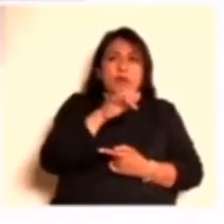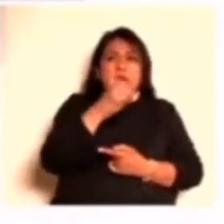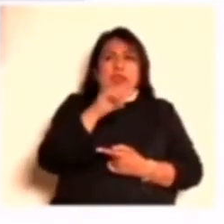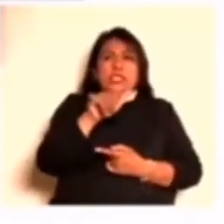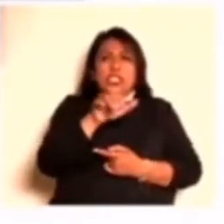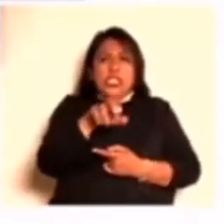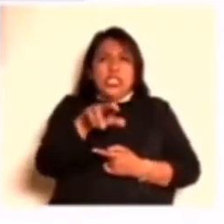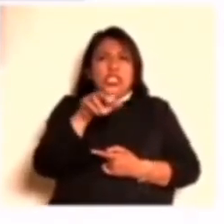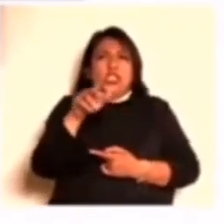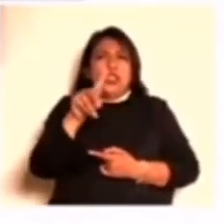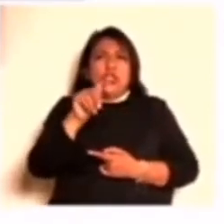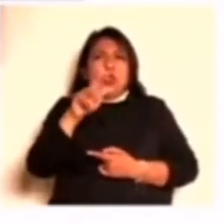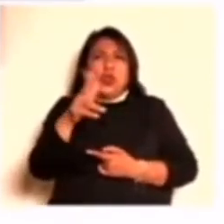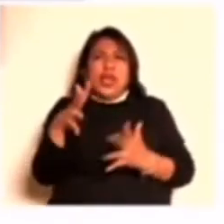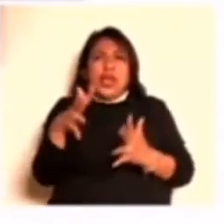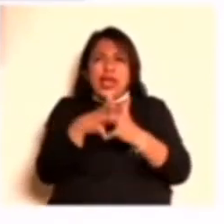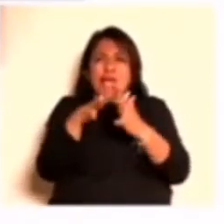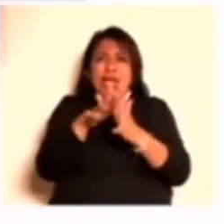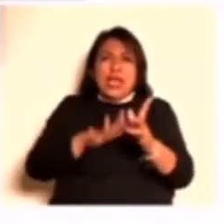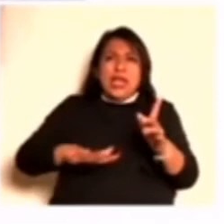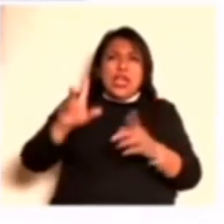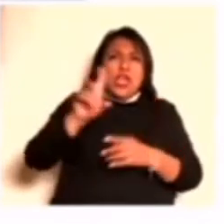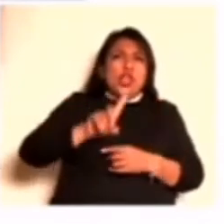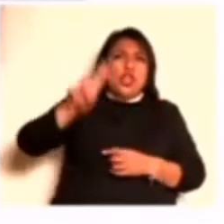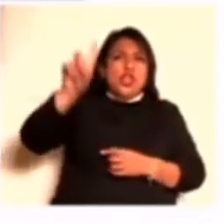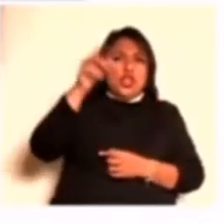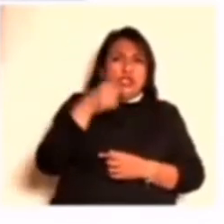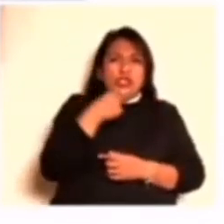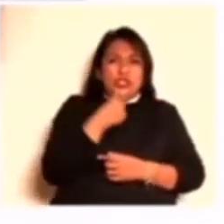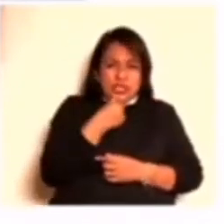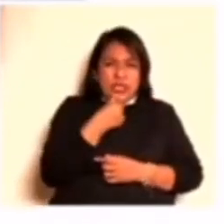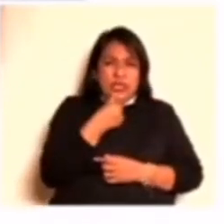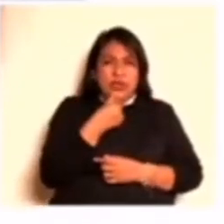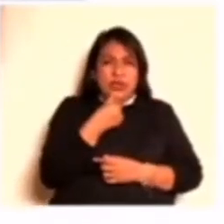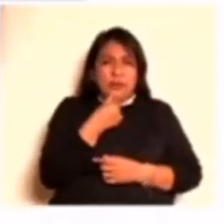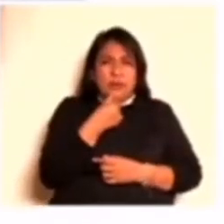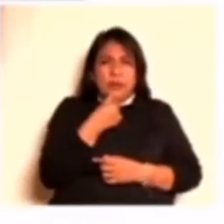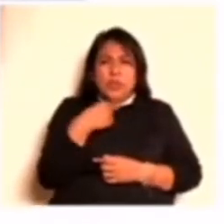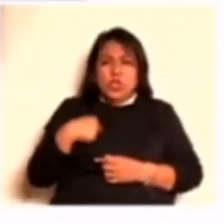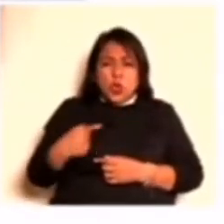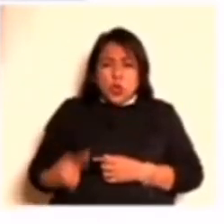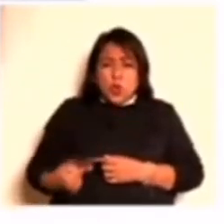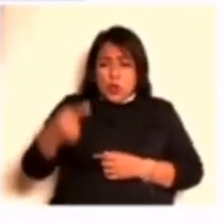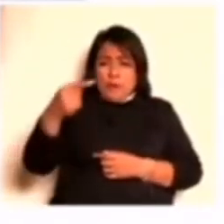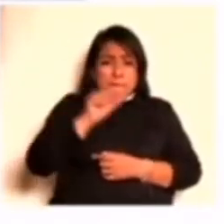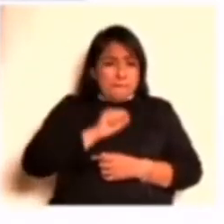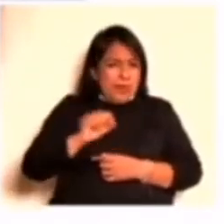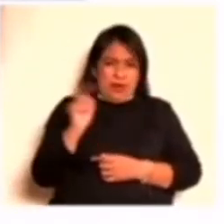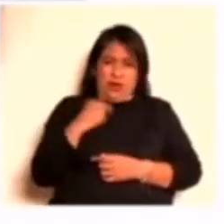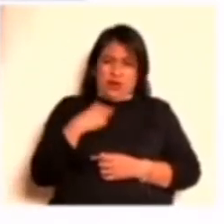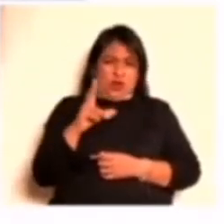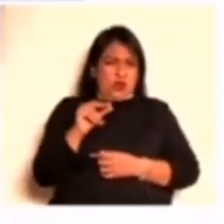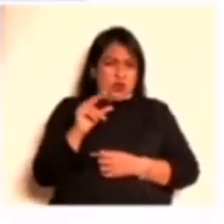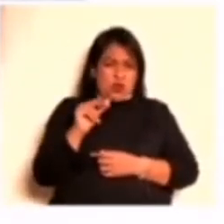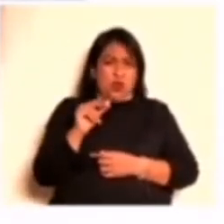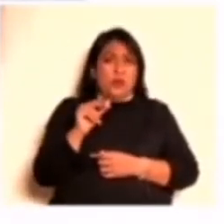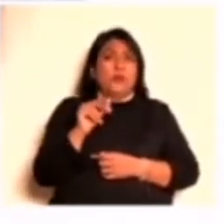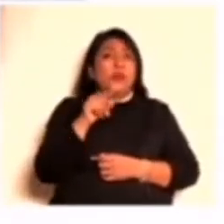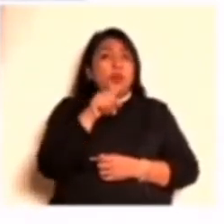La guerra es el contexto y Dios es un niño. No es que crecí mala, es que tuviste un